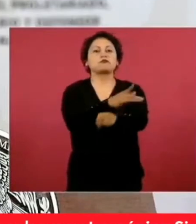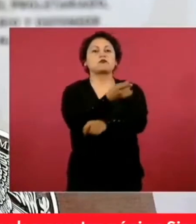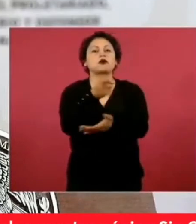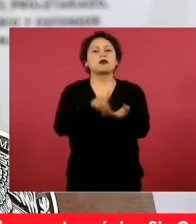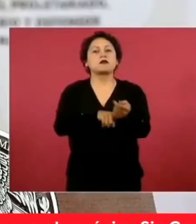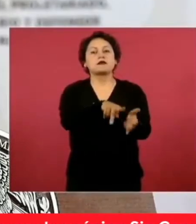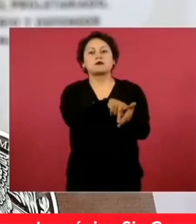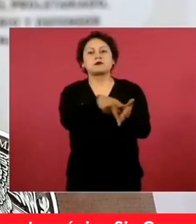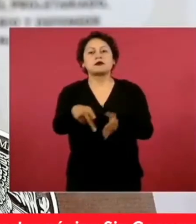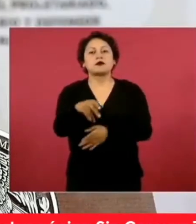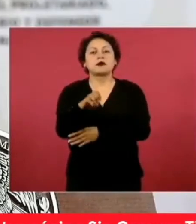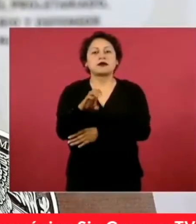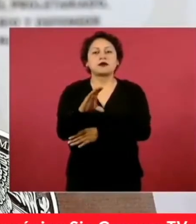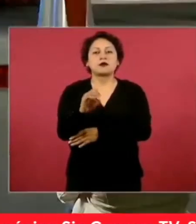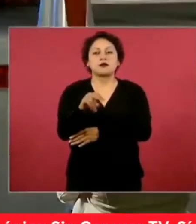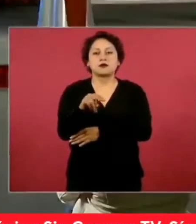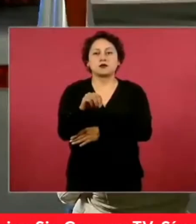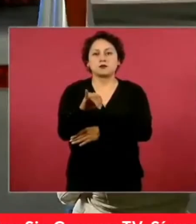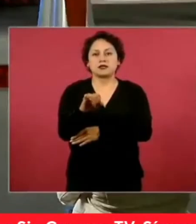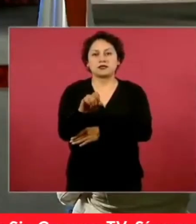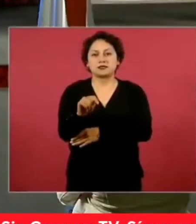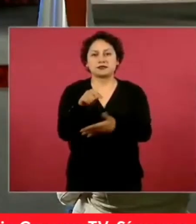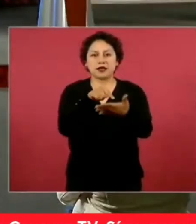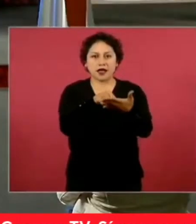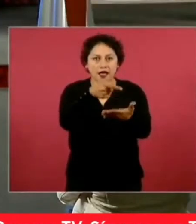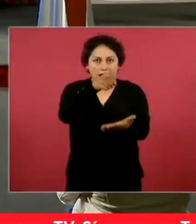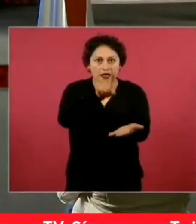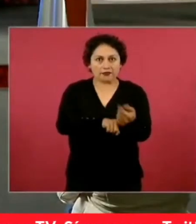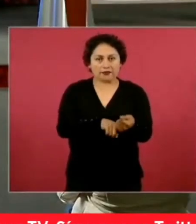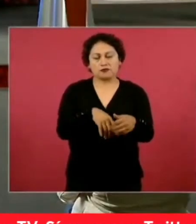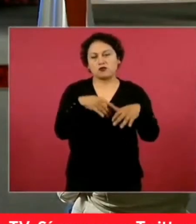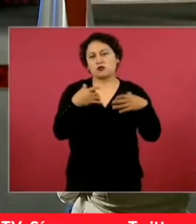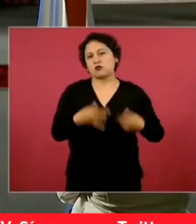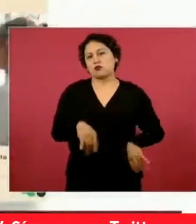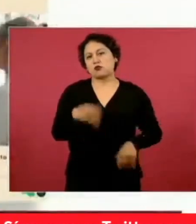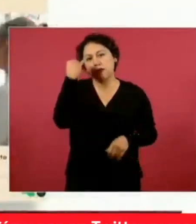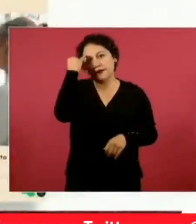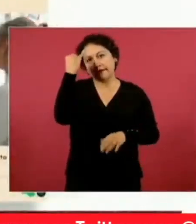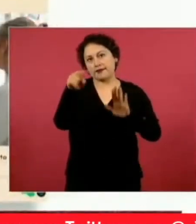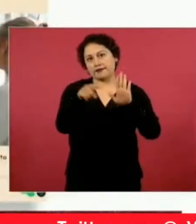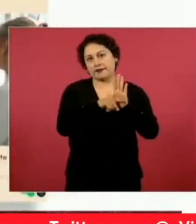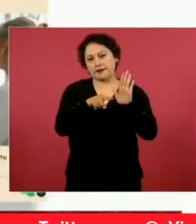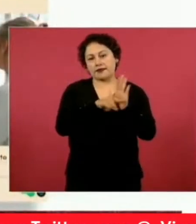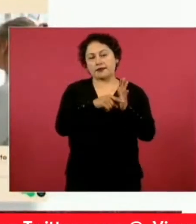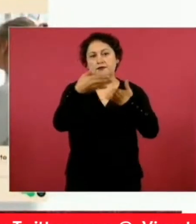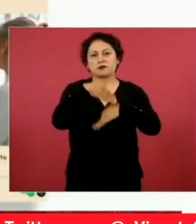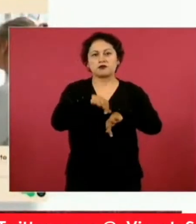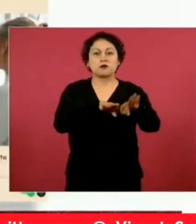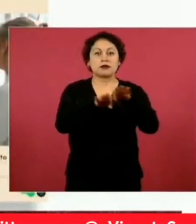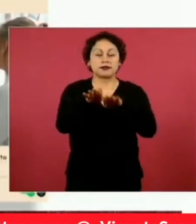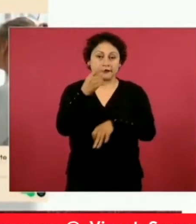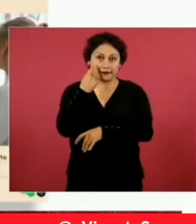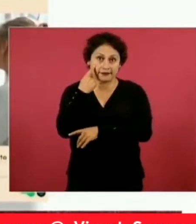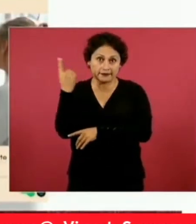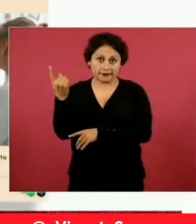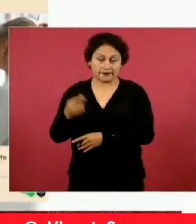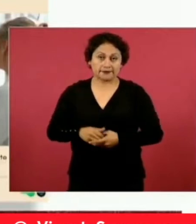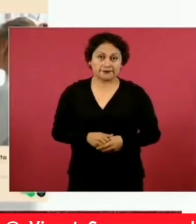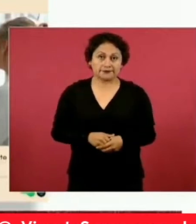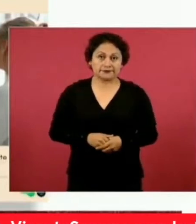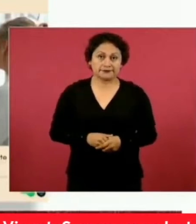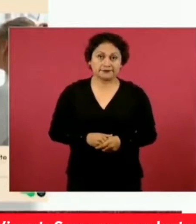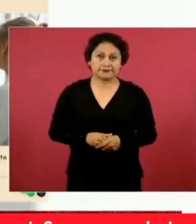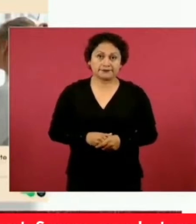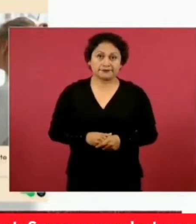y bueno, ellos tienen una visión bastante pesimista sobre los empleos. El 3 de septiembre, el diario El